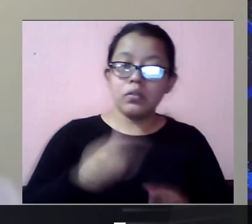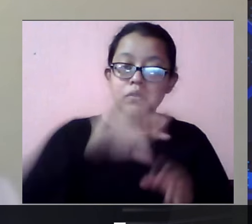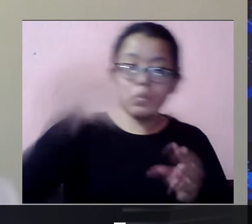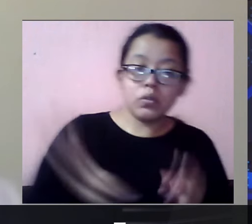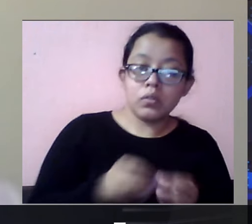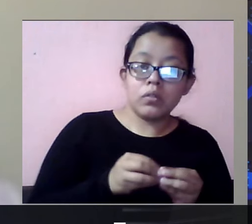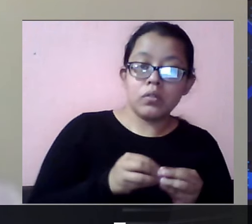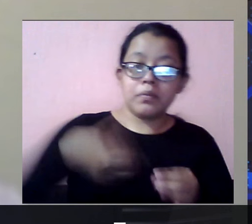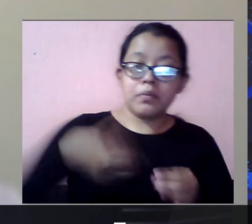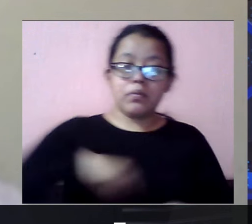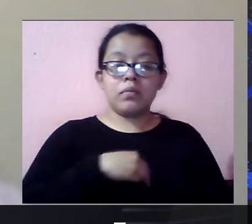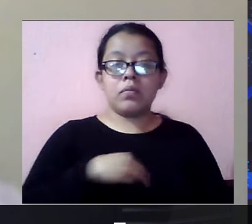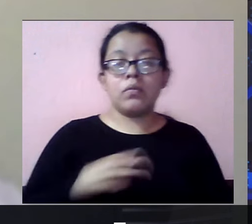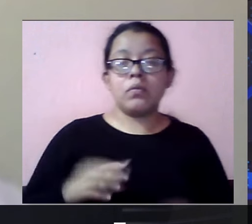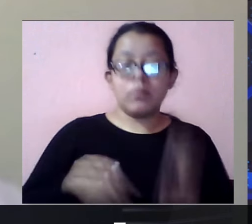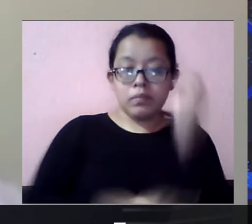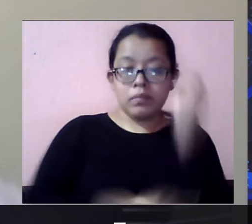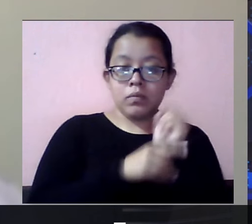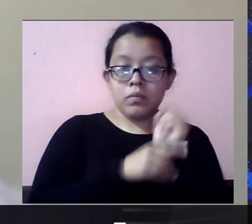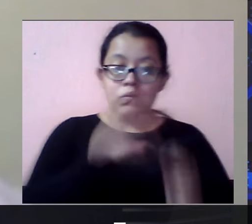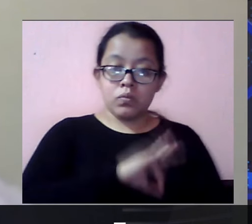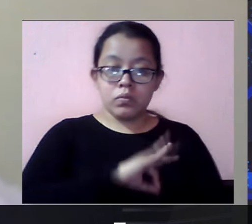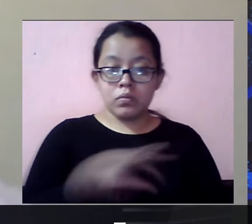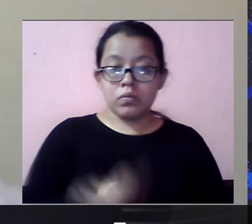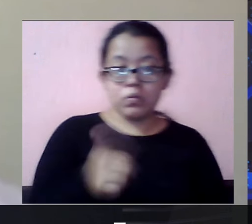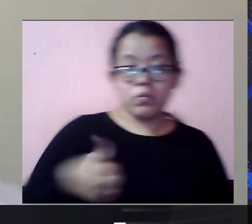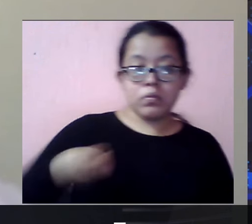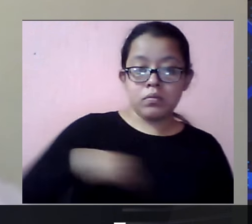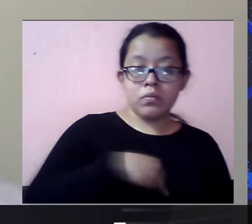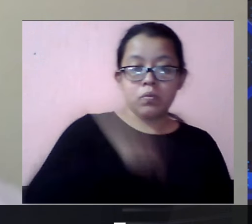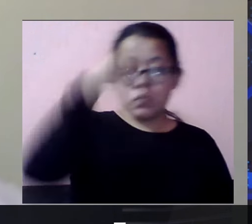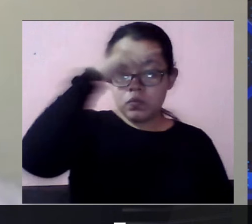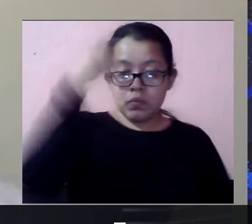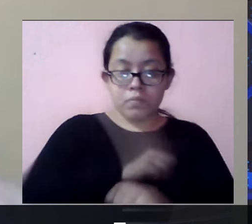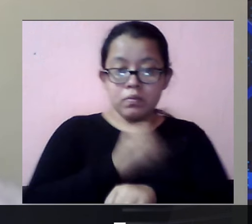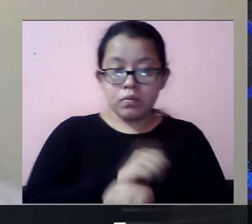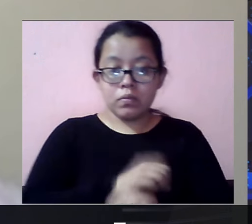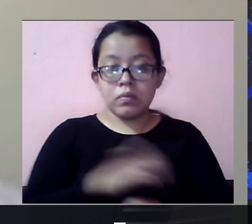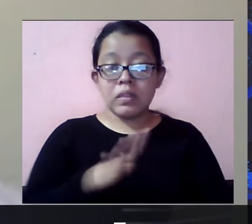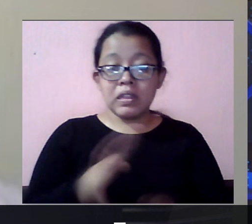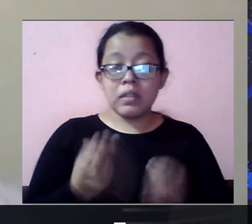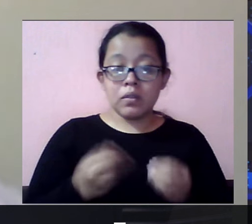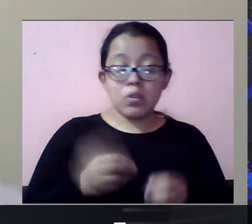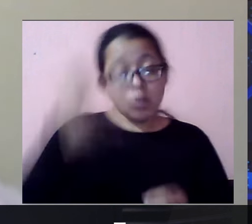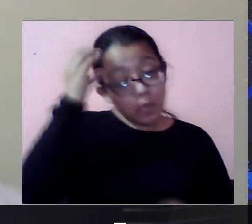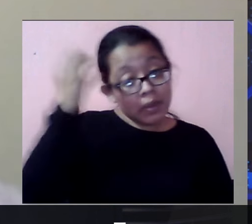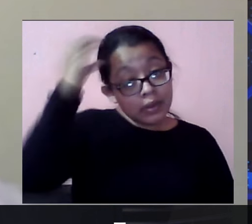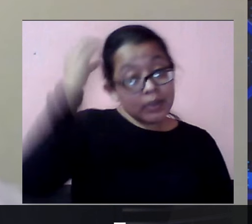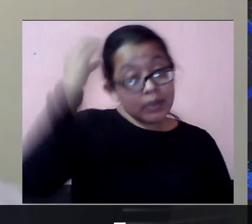el Ministerio de Trabajo, porque hay muchas competencias en ese tema que se harían mejor coordinadas